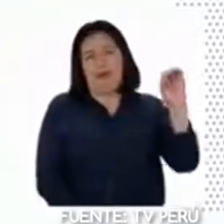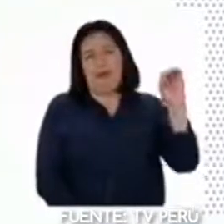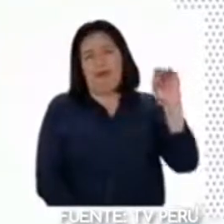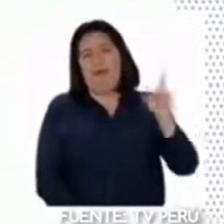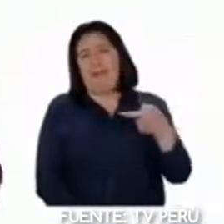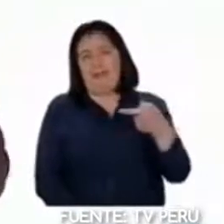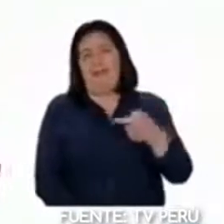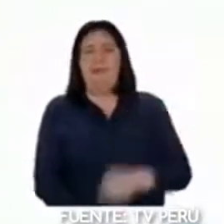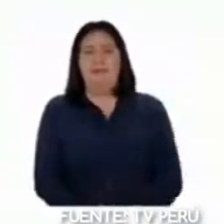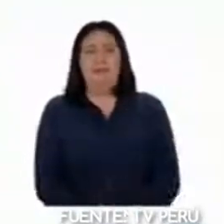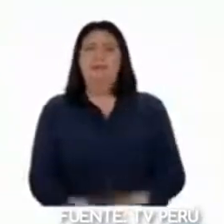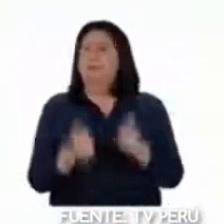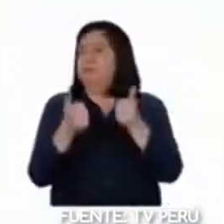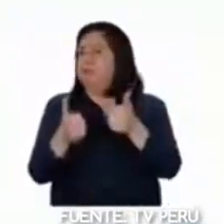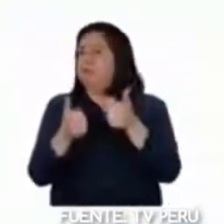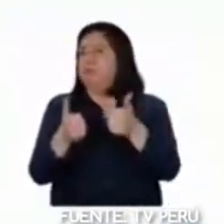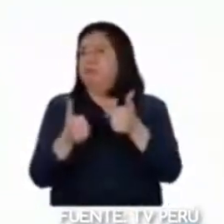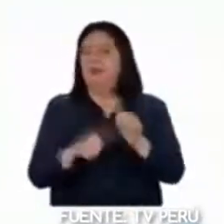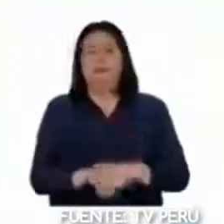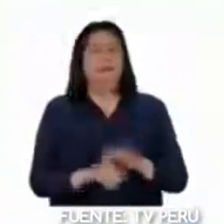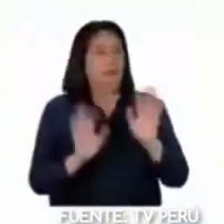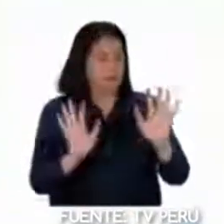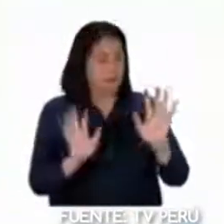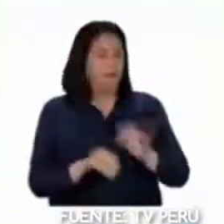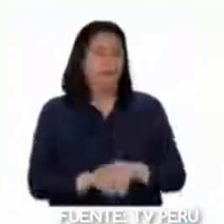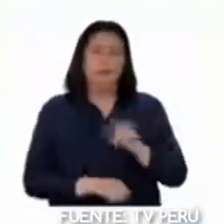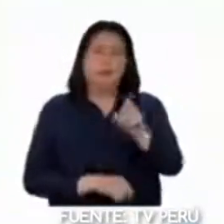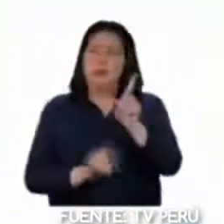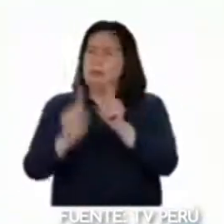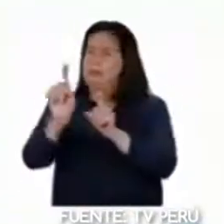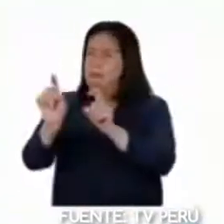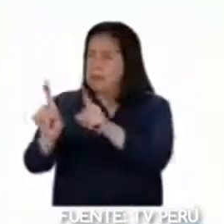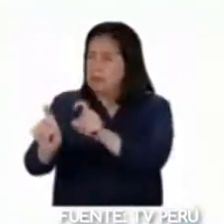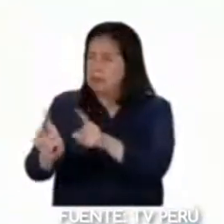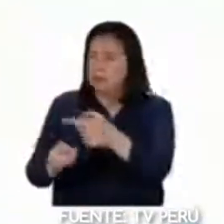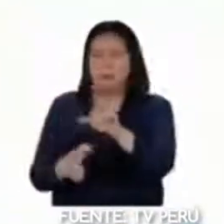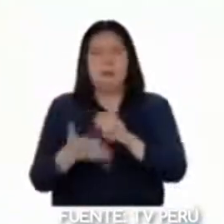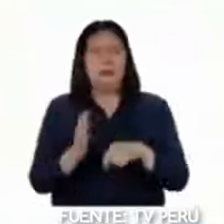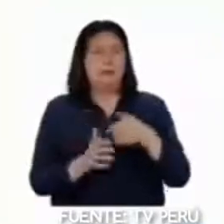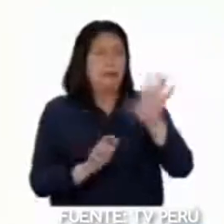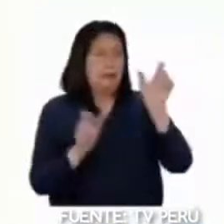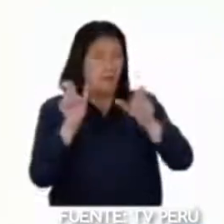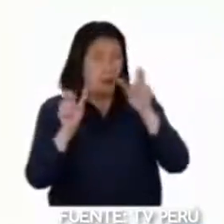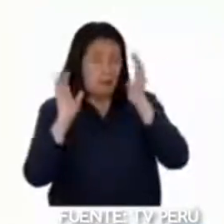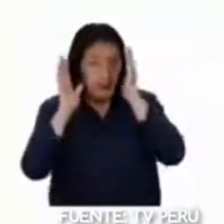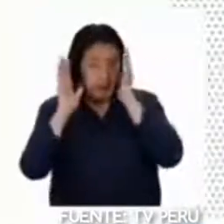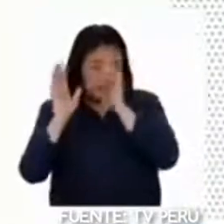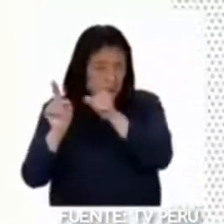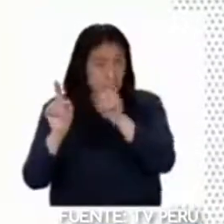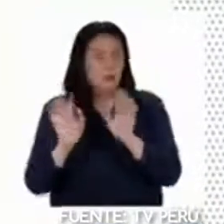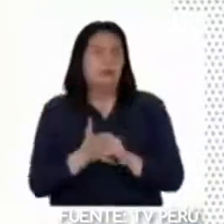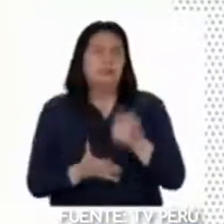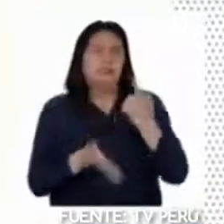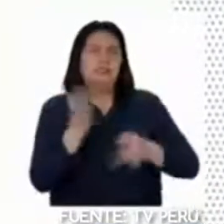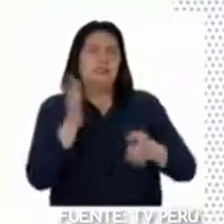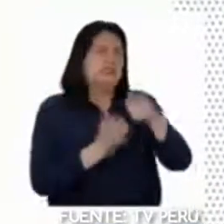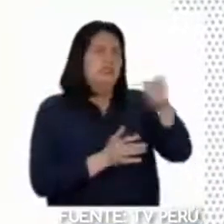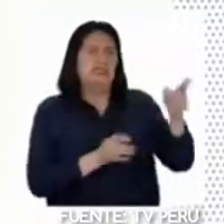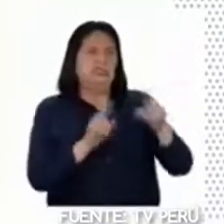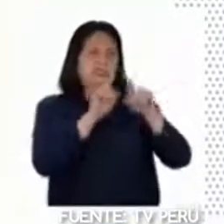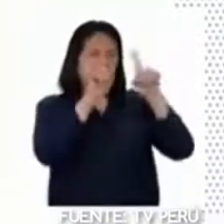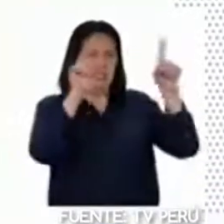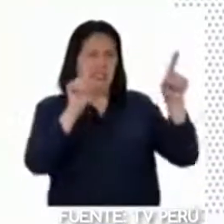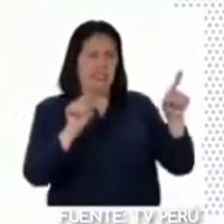900.000. Muy bien. A ver, una pregunta para las más atentas y atentos. ¿Qué representaban